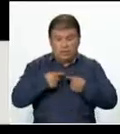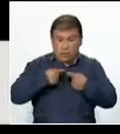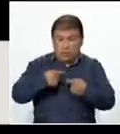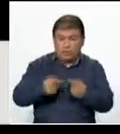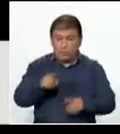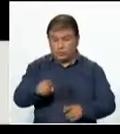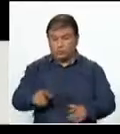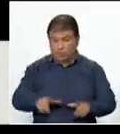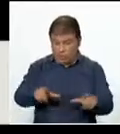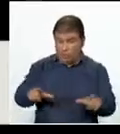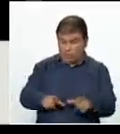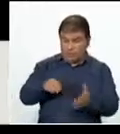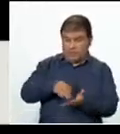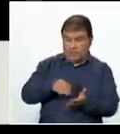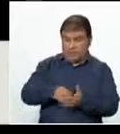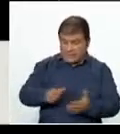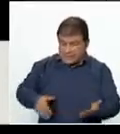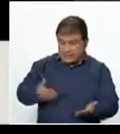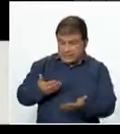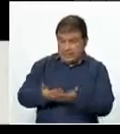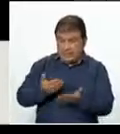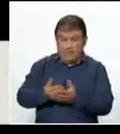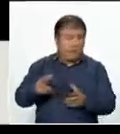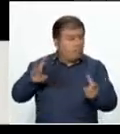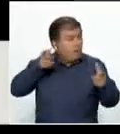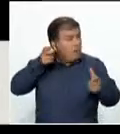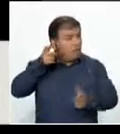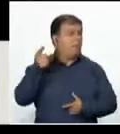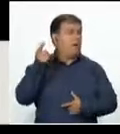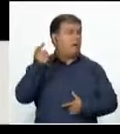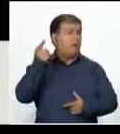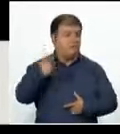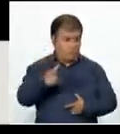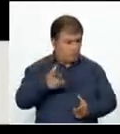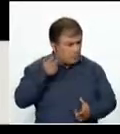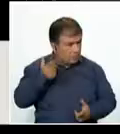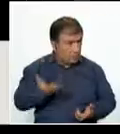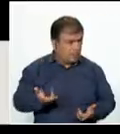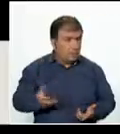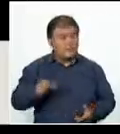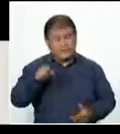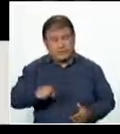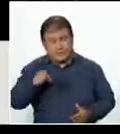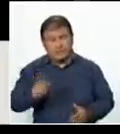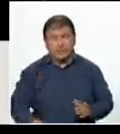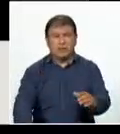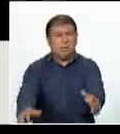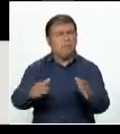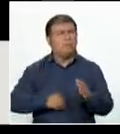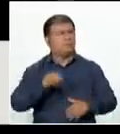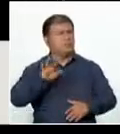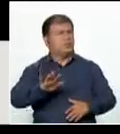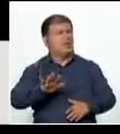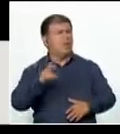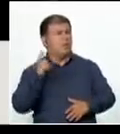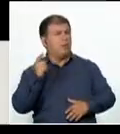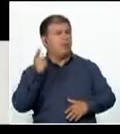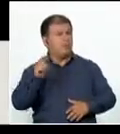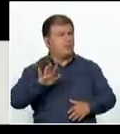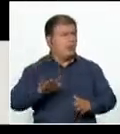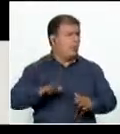porque tú desde el punto donde estabas, ¿llegan entonces a escuchar las balas? Así es, más de cinco a seis